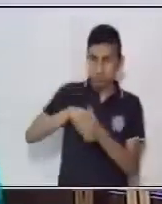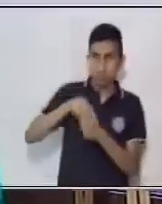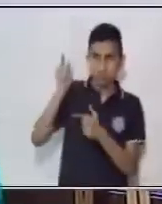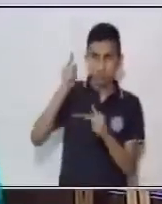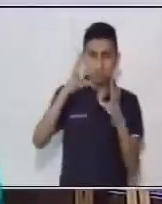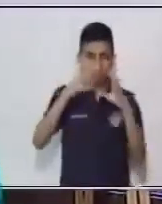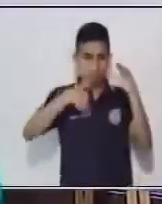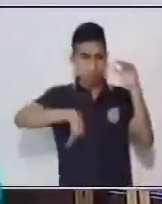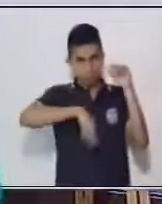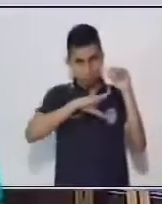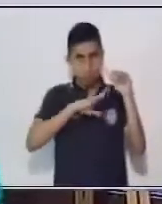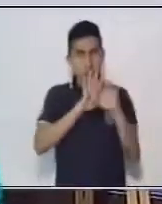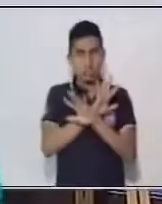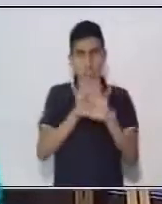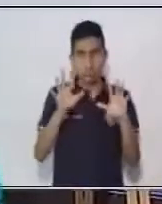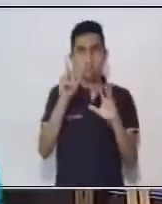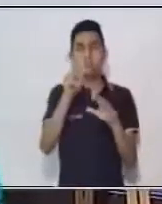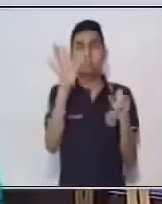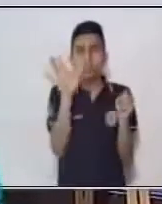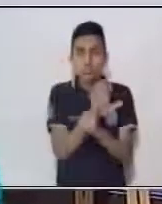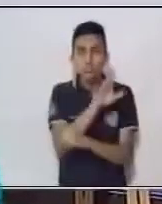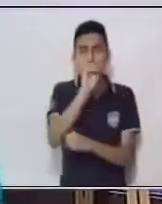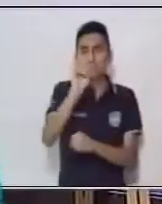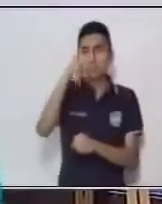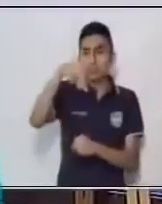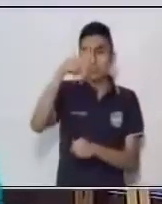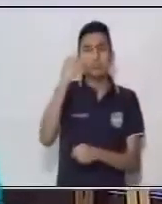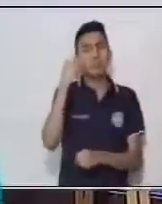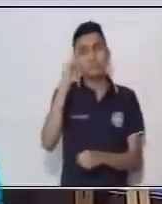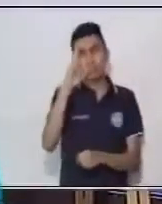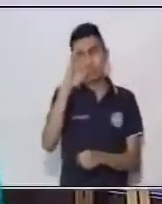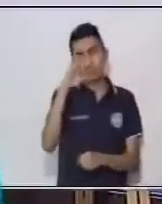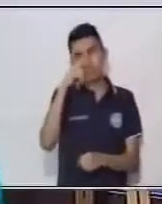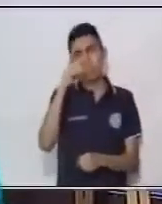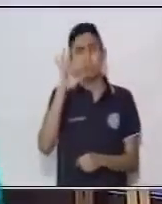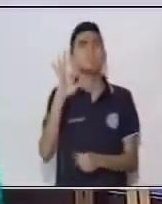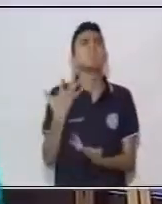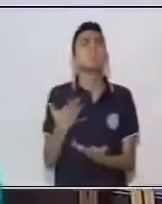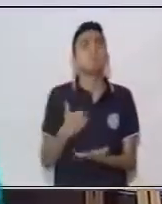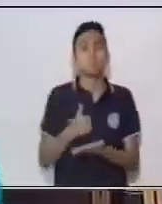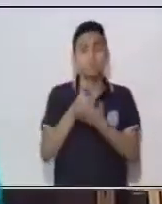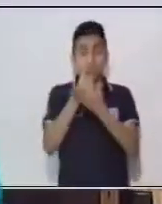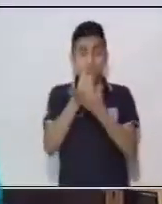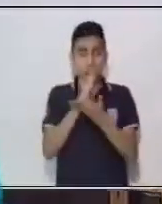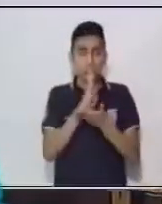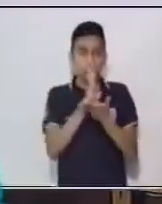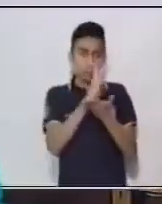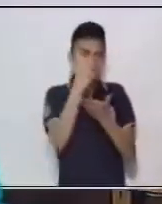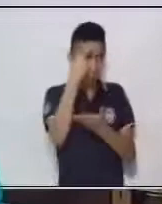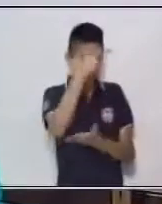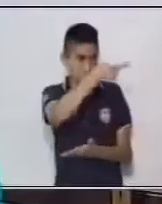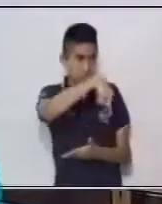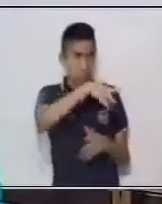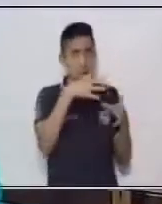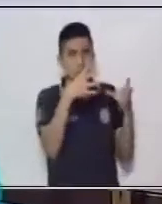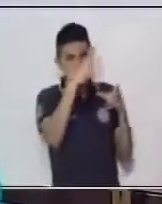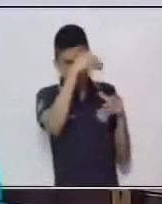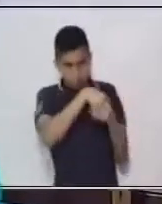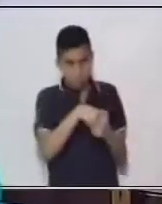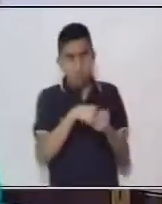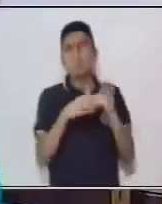pelota. Ahora un complemento indirecto es aquel que sale beneficiado de alguna acción. Por